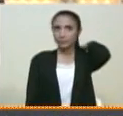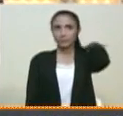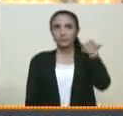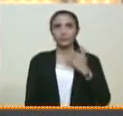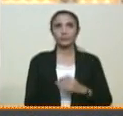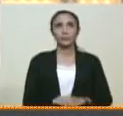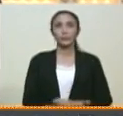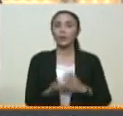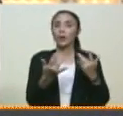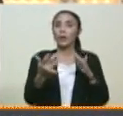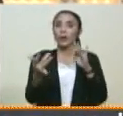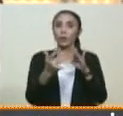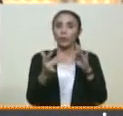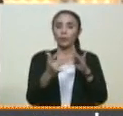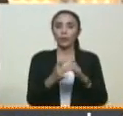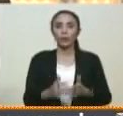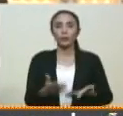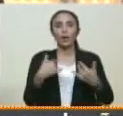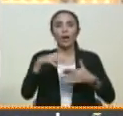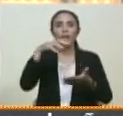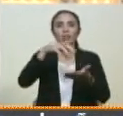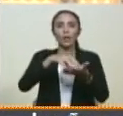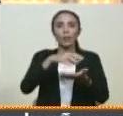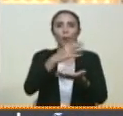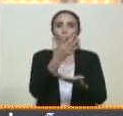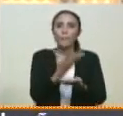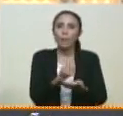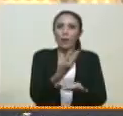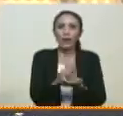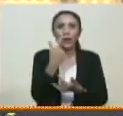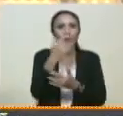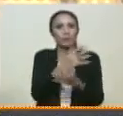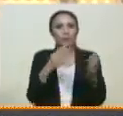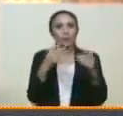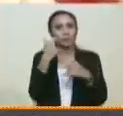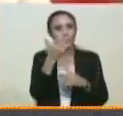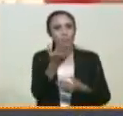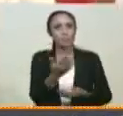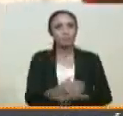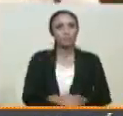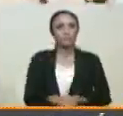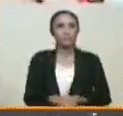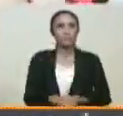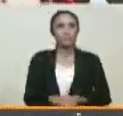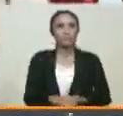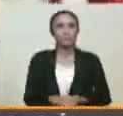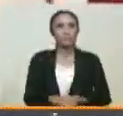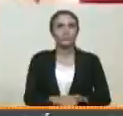Hacemos un contacto en vivo y directo al estado Monagas, actividad de masas. Adelante.